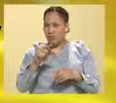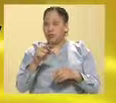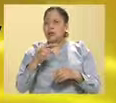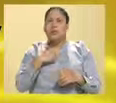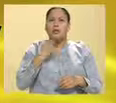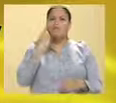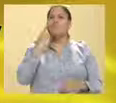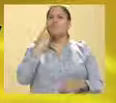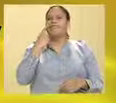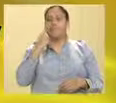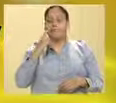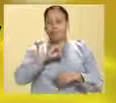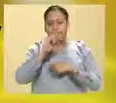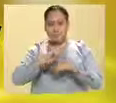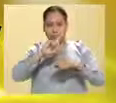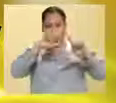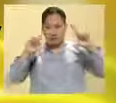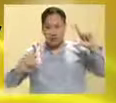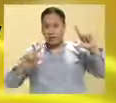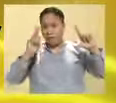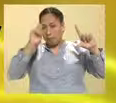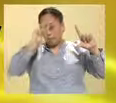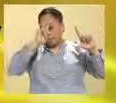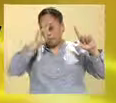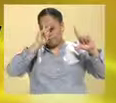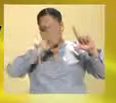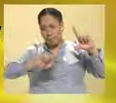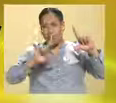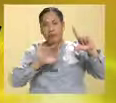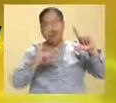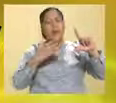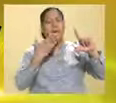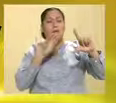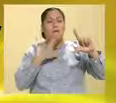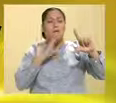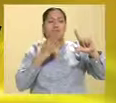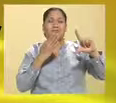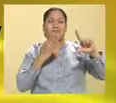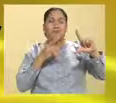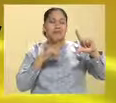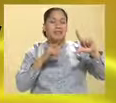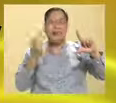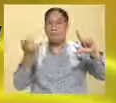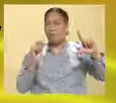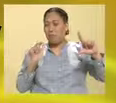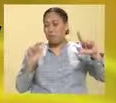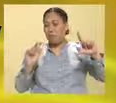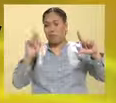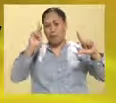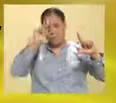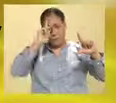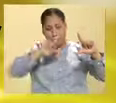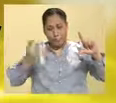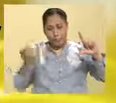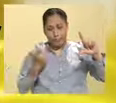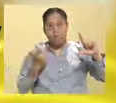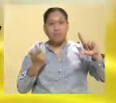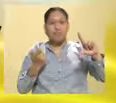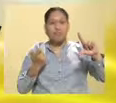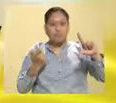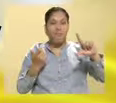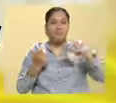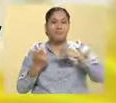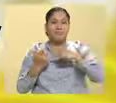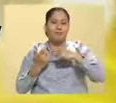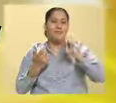ver que, bueno, nuestro país es uno de los países más mal pagado, ¿no? Pues también tiene que ver esto